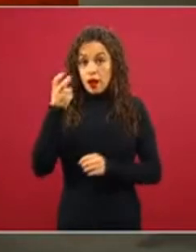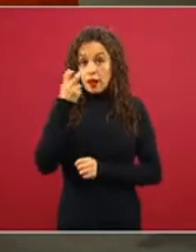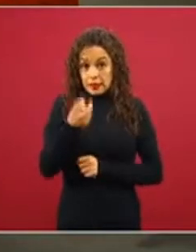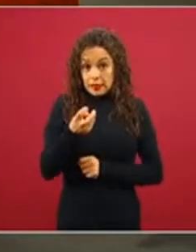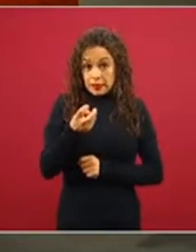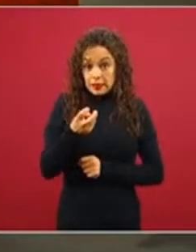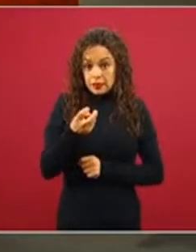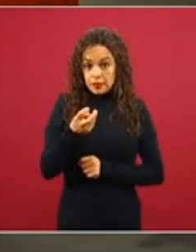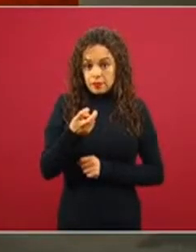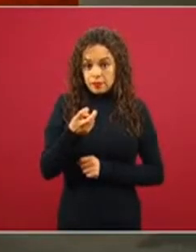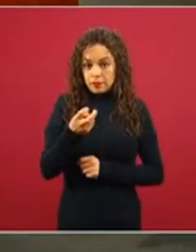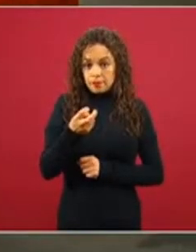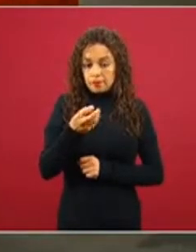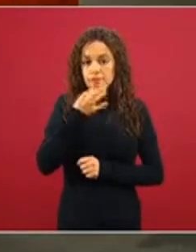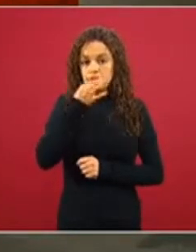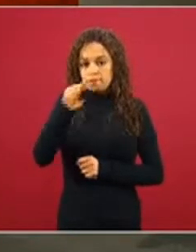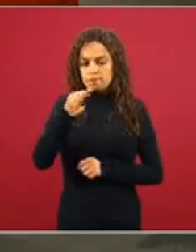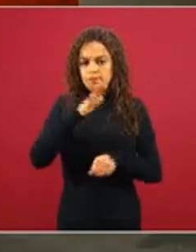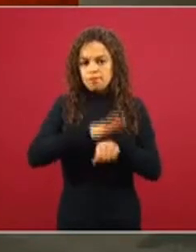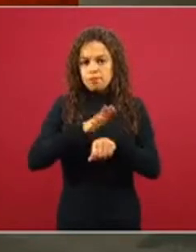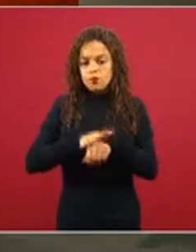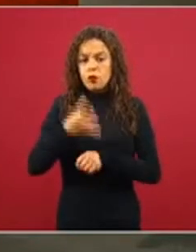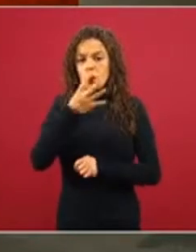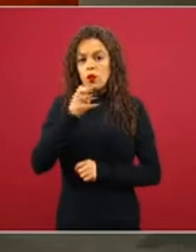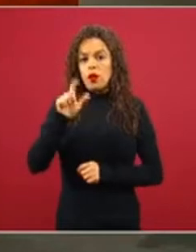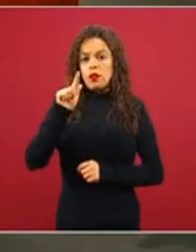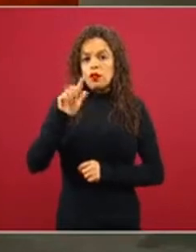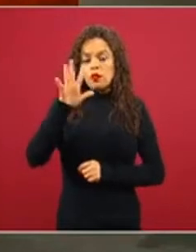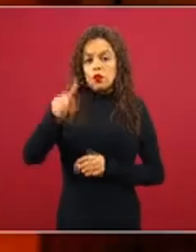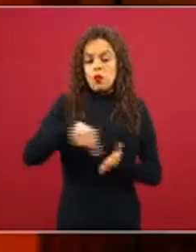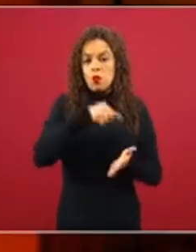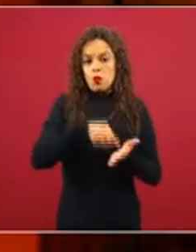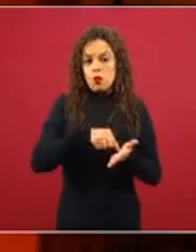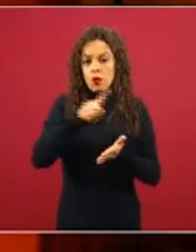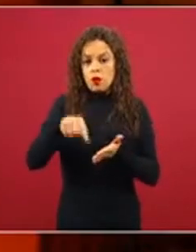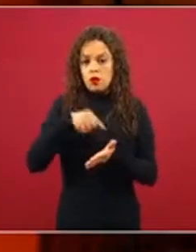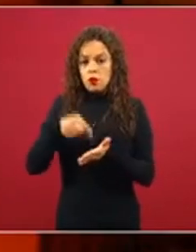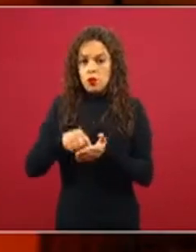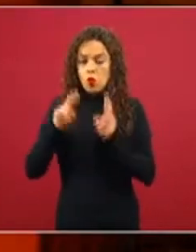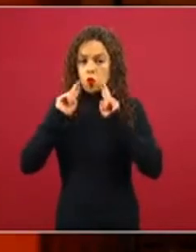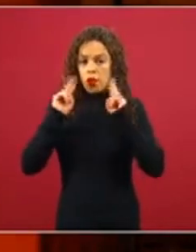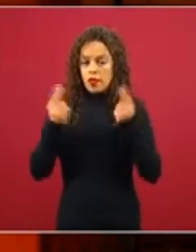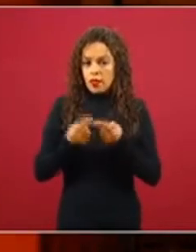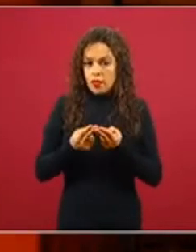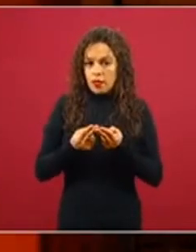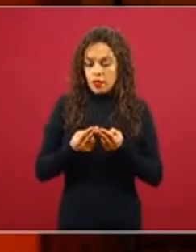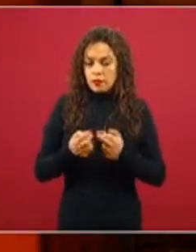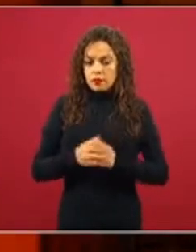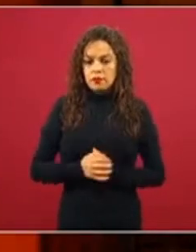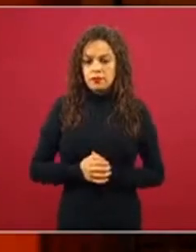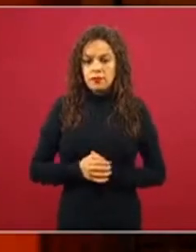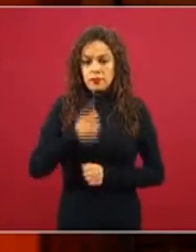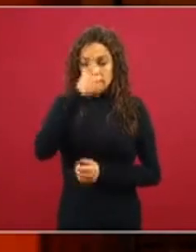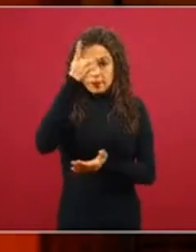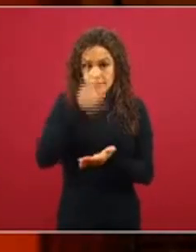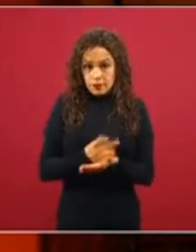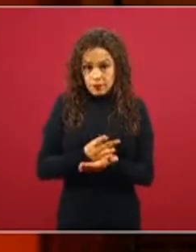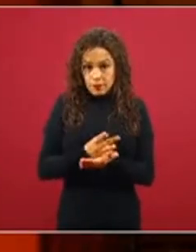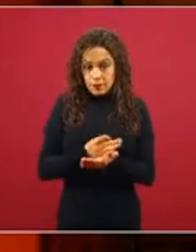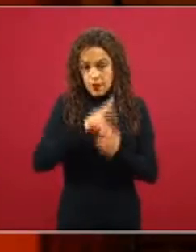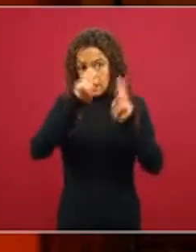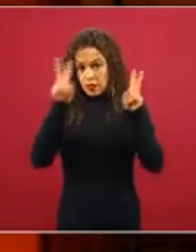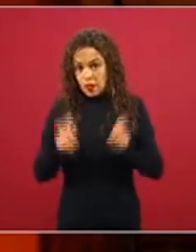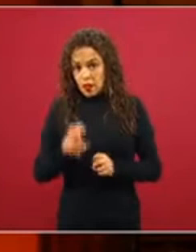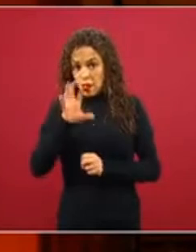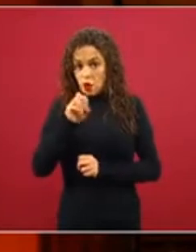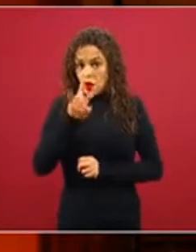son 475 unidades que han sido definidas no para el tema específico de COVID-19,